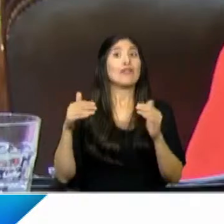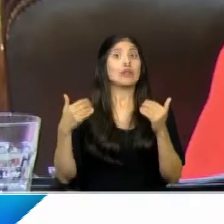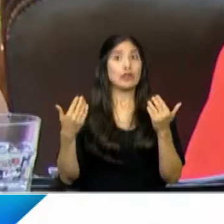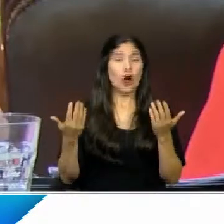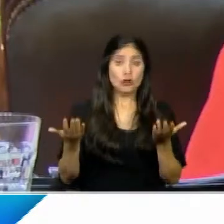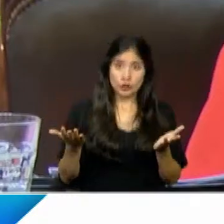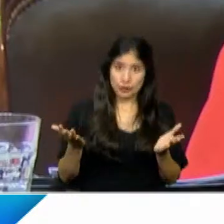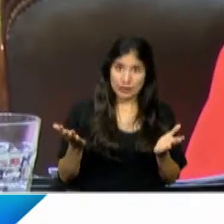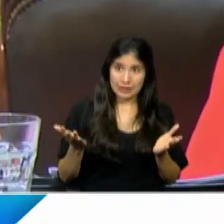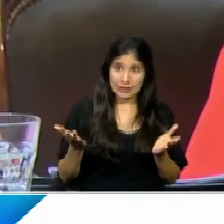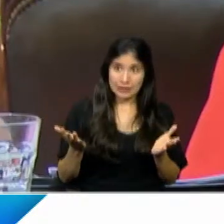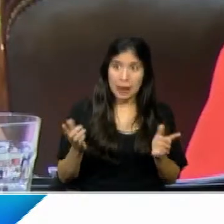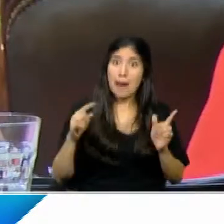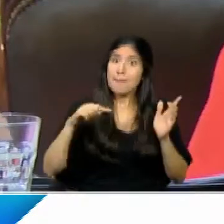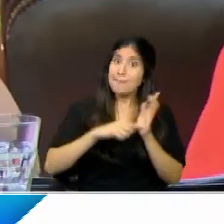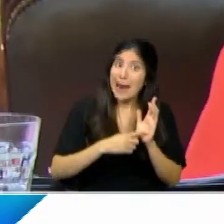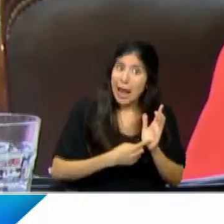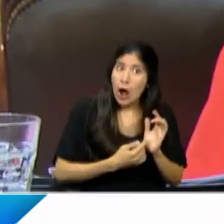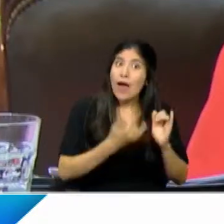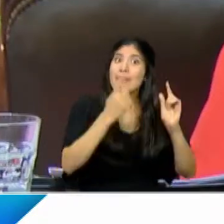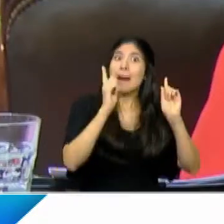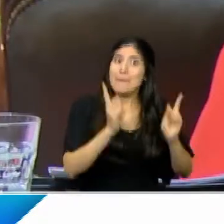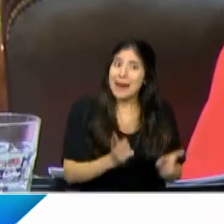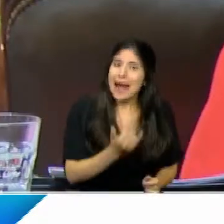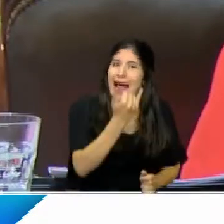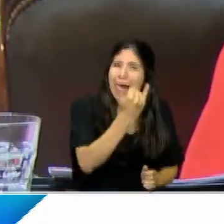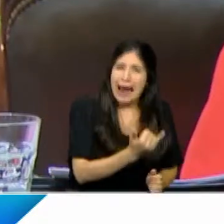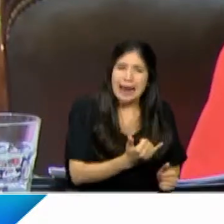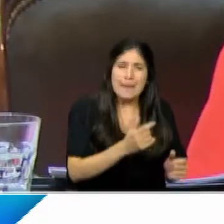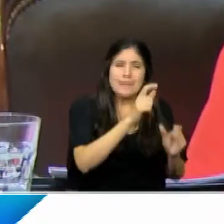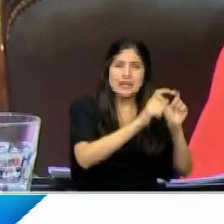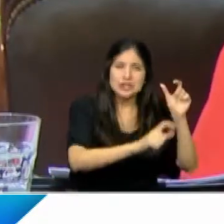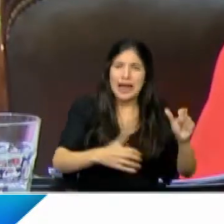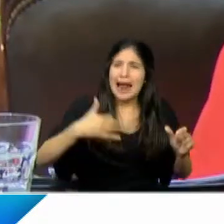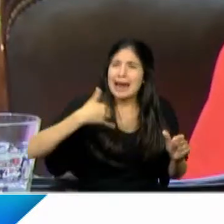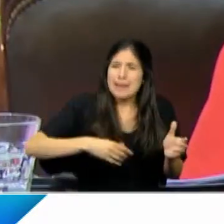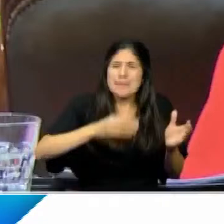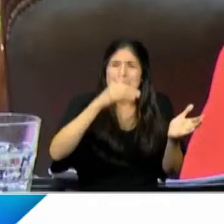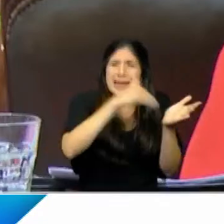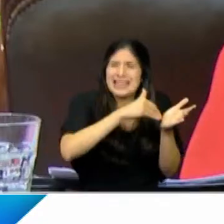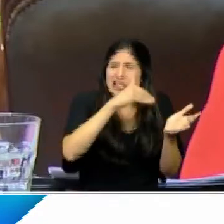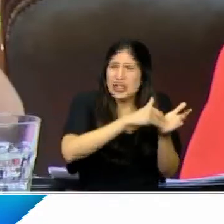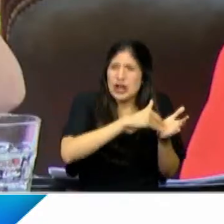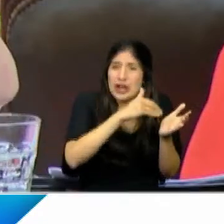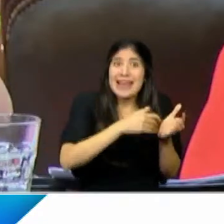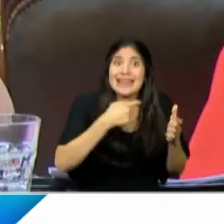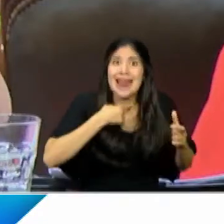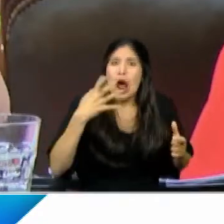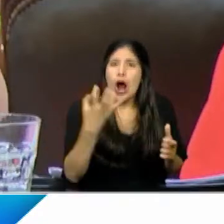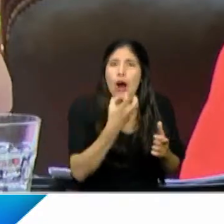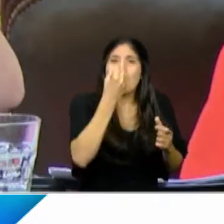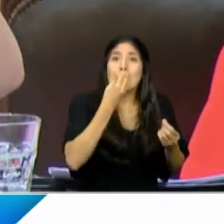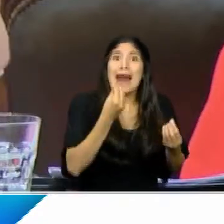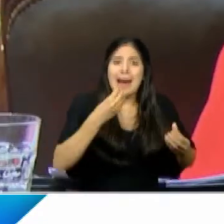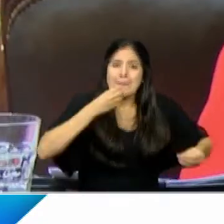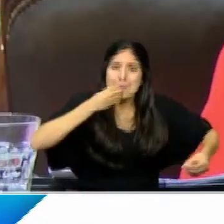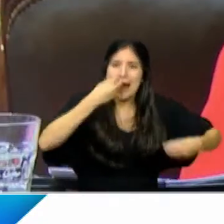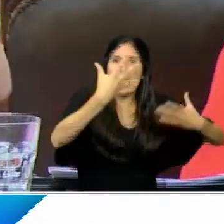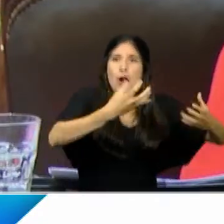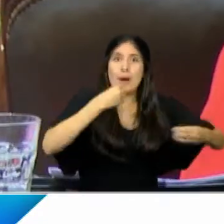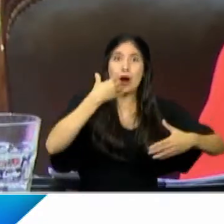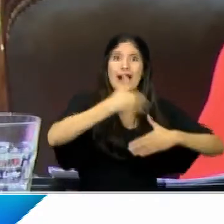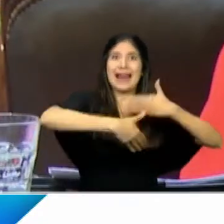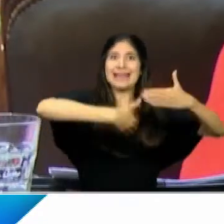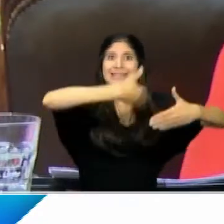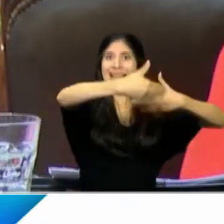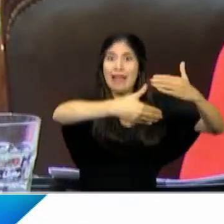Pero ¿sabe qué? También hay millones de argentinos que solamente quieren una oportunidad para crecer y tienen esperanza en que esta va a ser